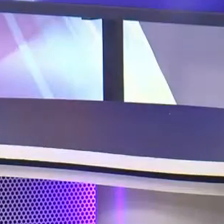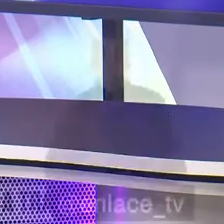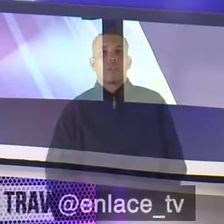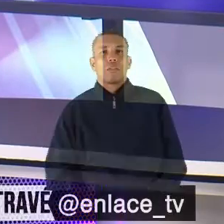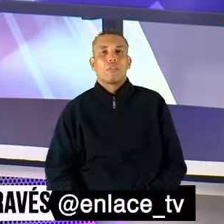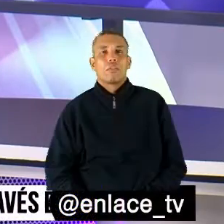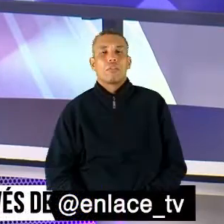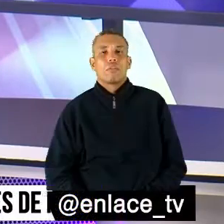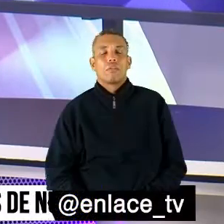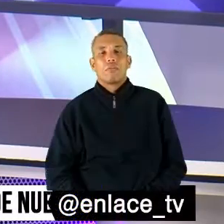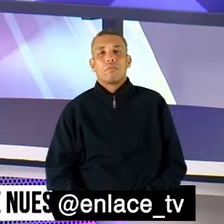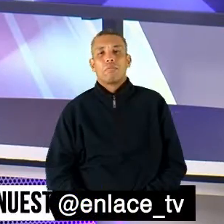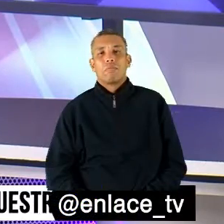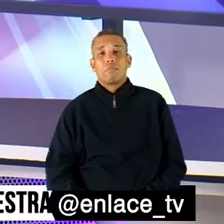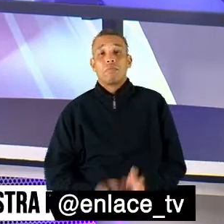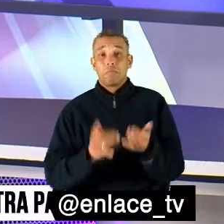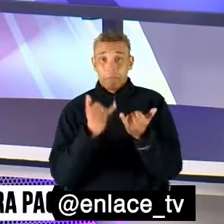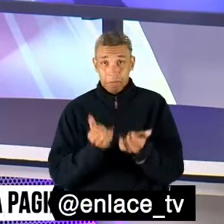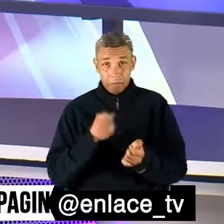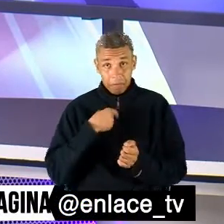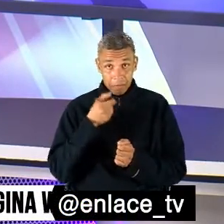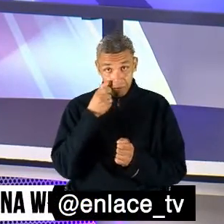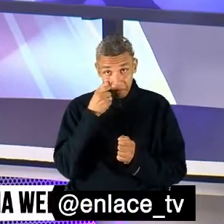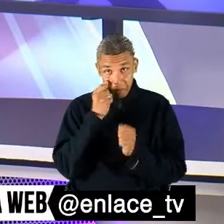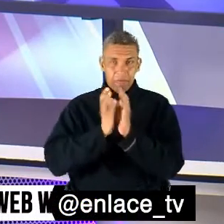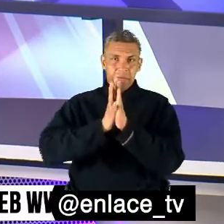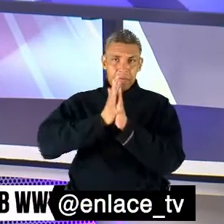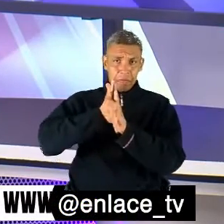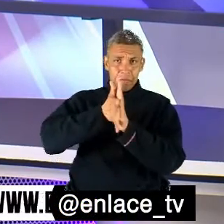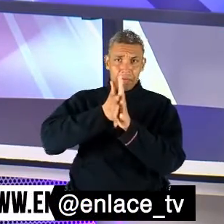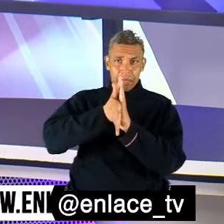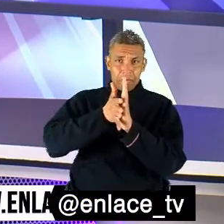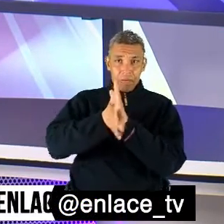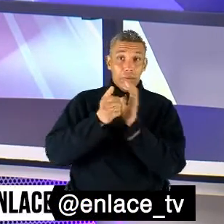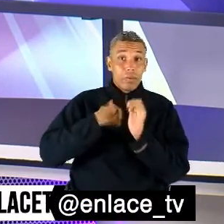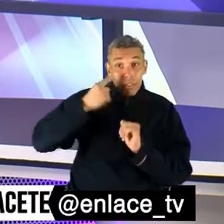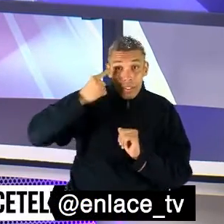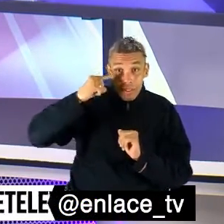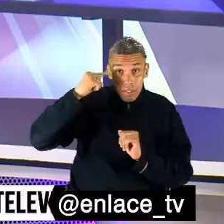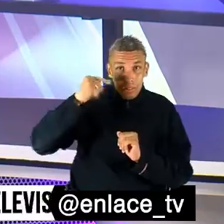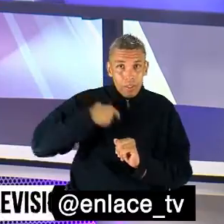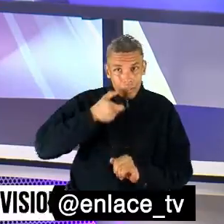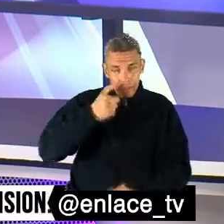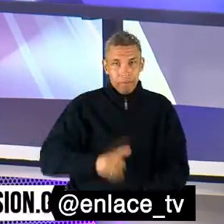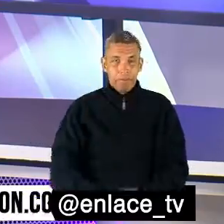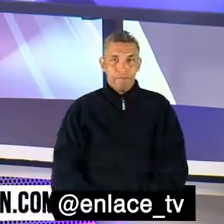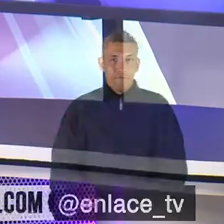Llega el momento de continuar con buena información de cultura y entretenimiento. Llega Sara Narváez en La Mira.